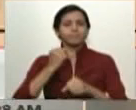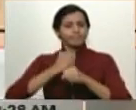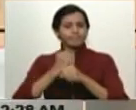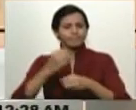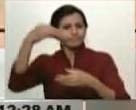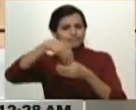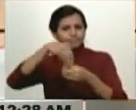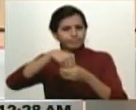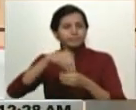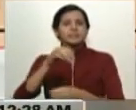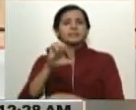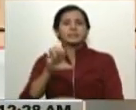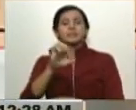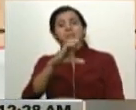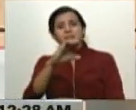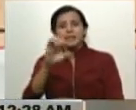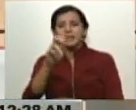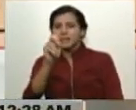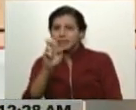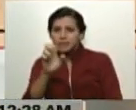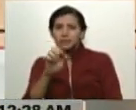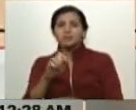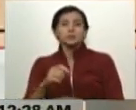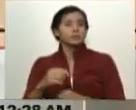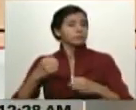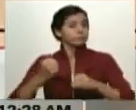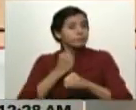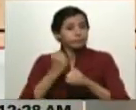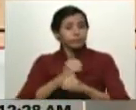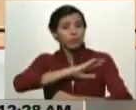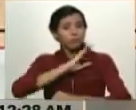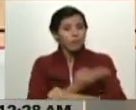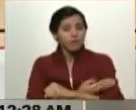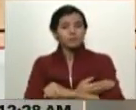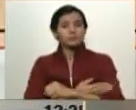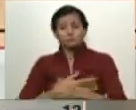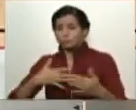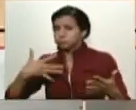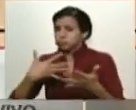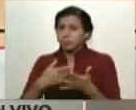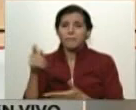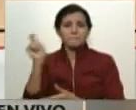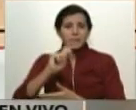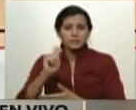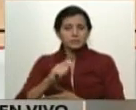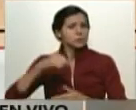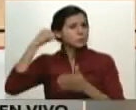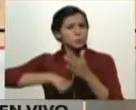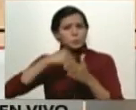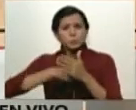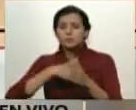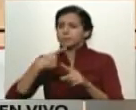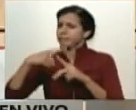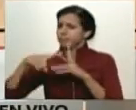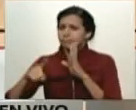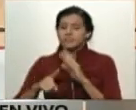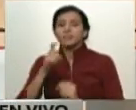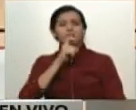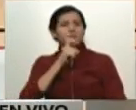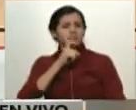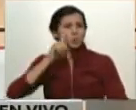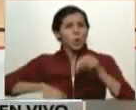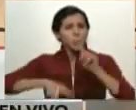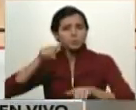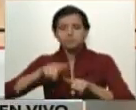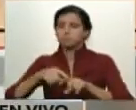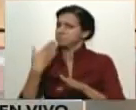que incansablemente a lo largo de todos estos meses y a pesar de todas las dificultades que tuvimos que atravesar,